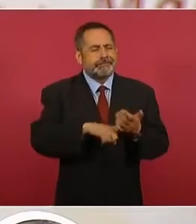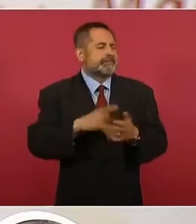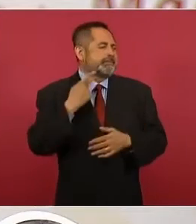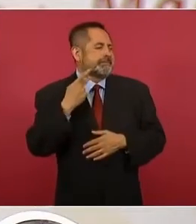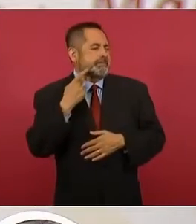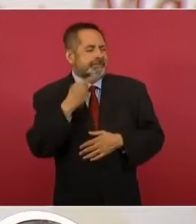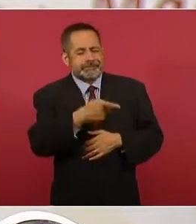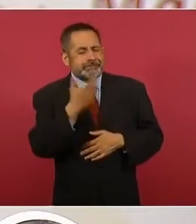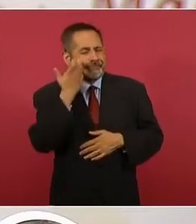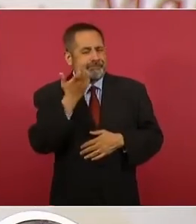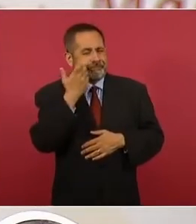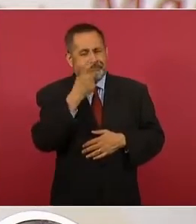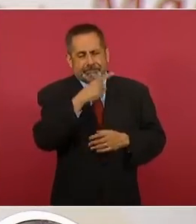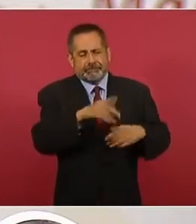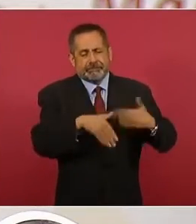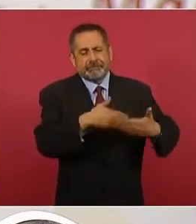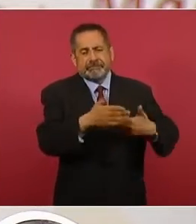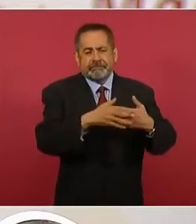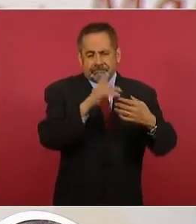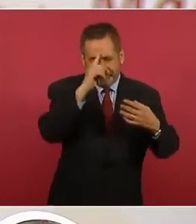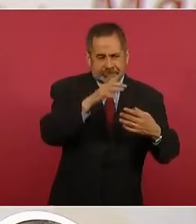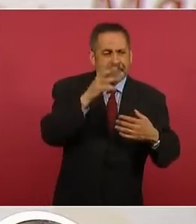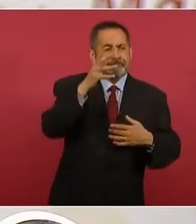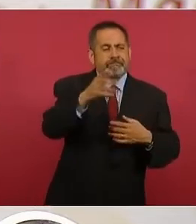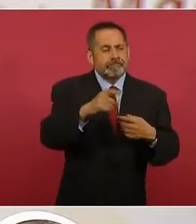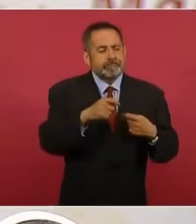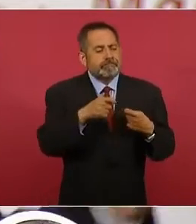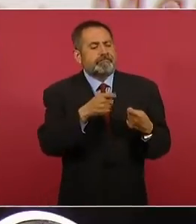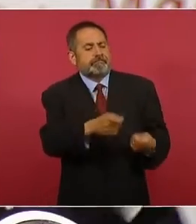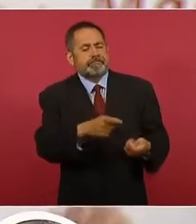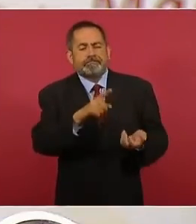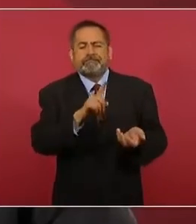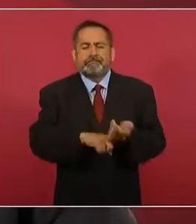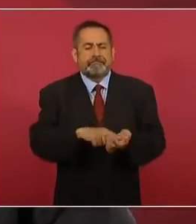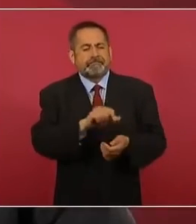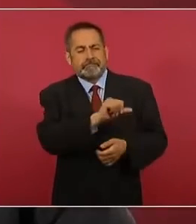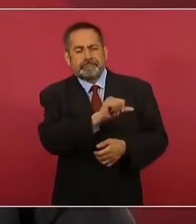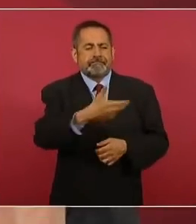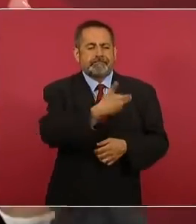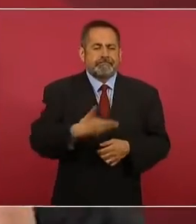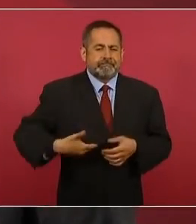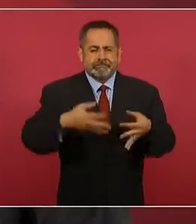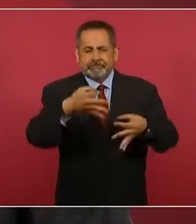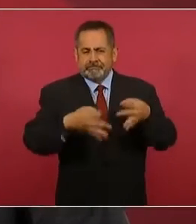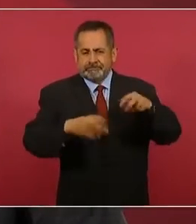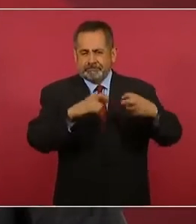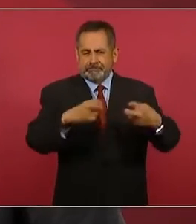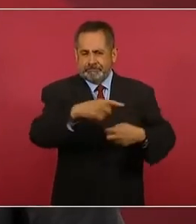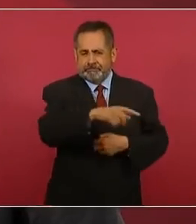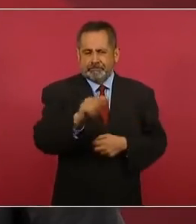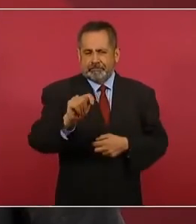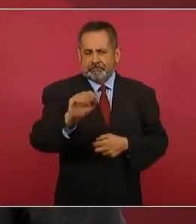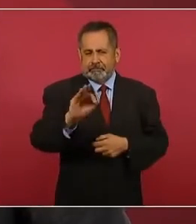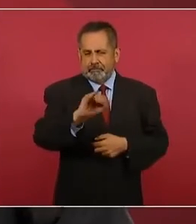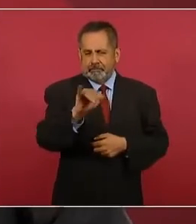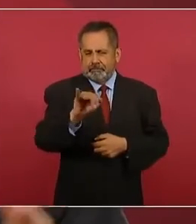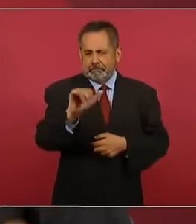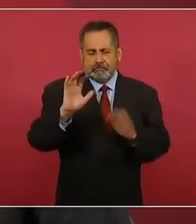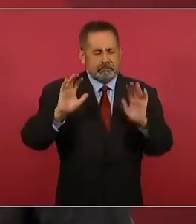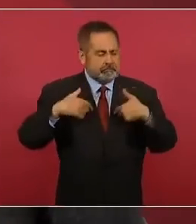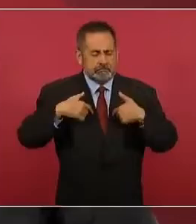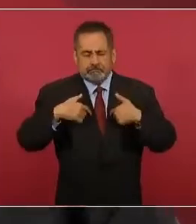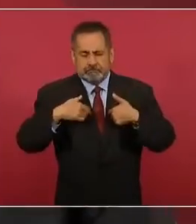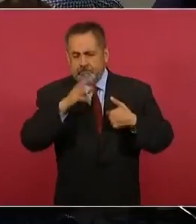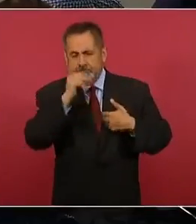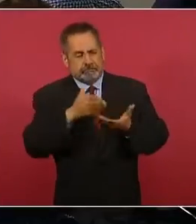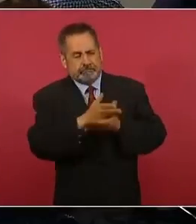político encaminado a la sucesión en la presidencia del tribunal, de la cual nosotros pues somos respetuosos de